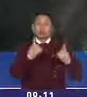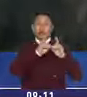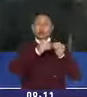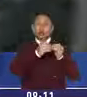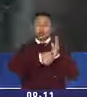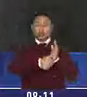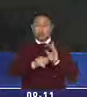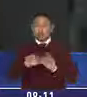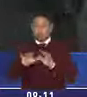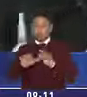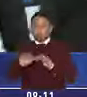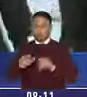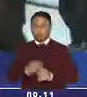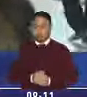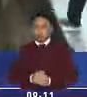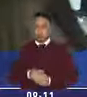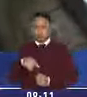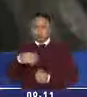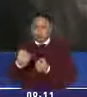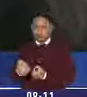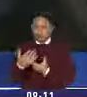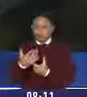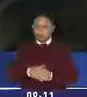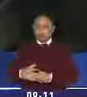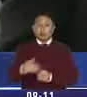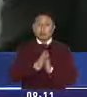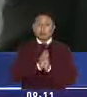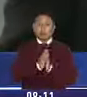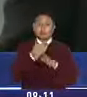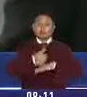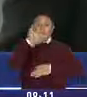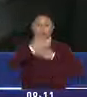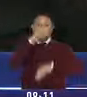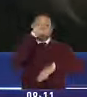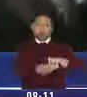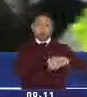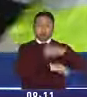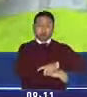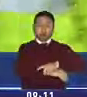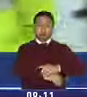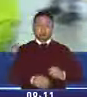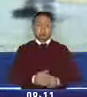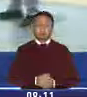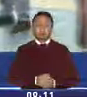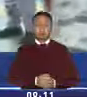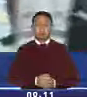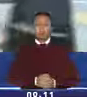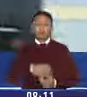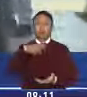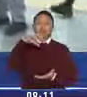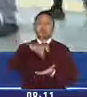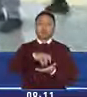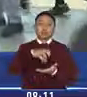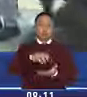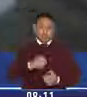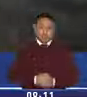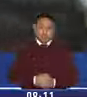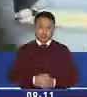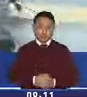de un ciudadano y nos ha reflejado una difusión roja, que es una boleta de captura del cantón de Cayambe. Entonces,